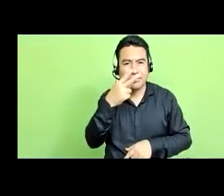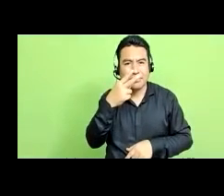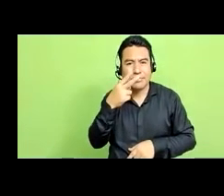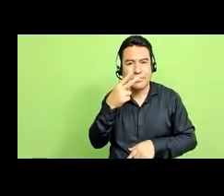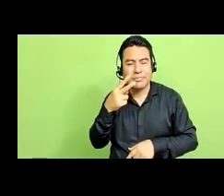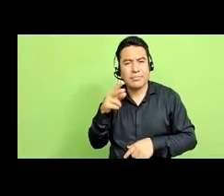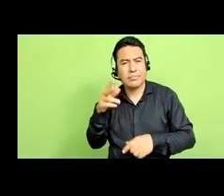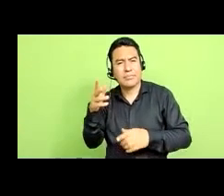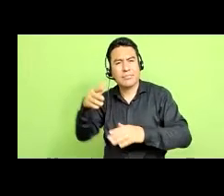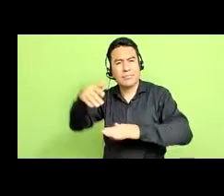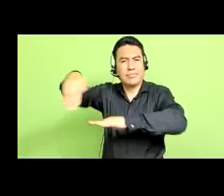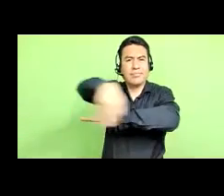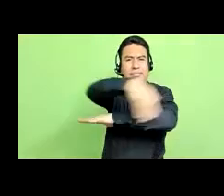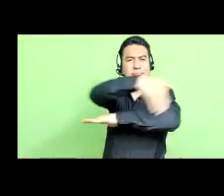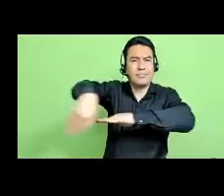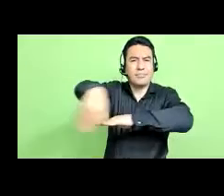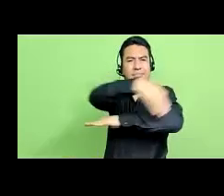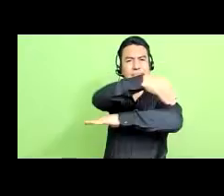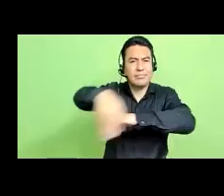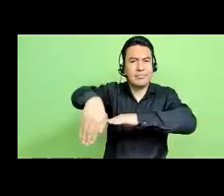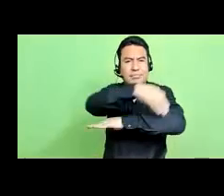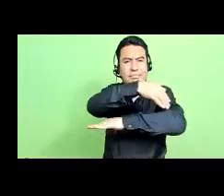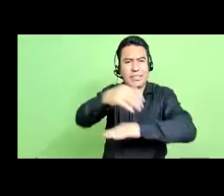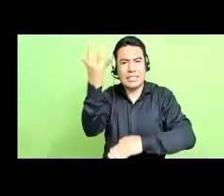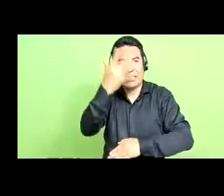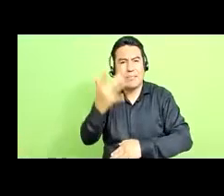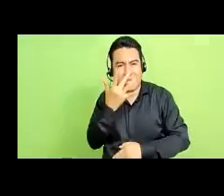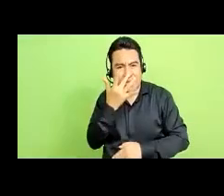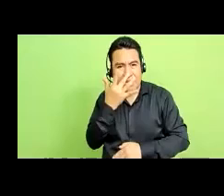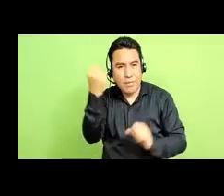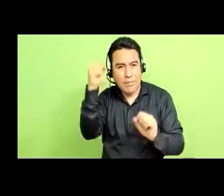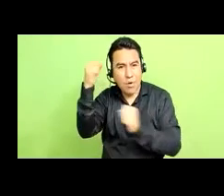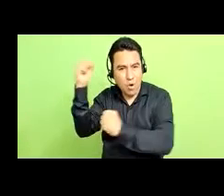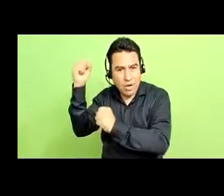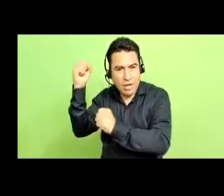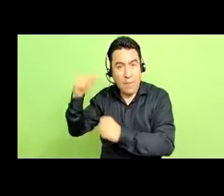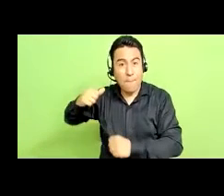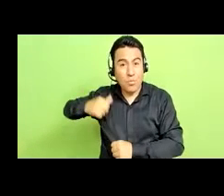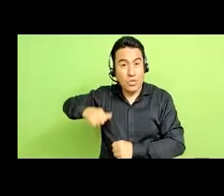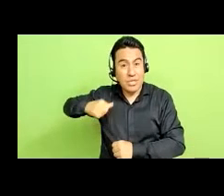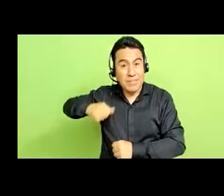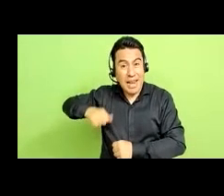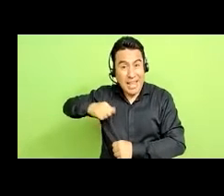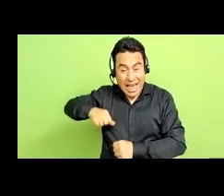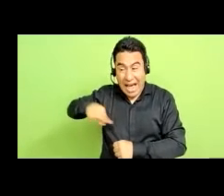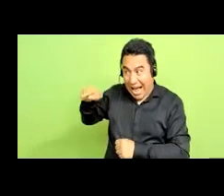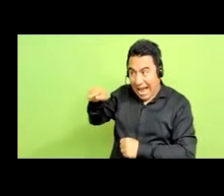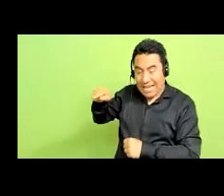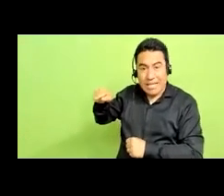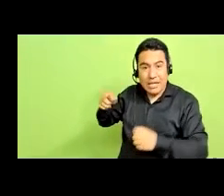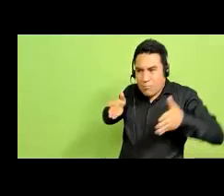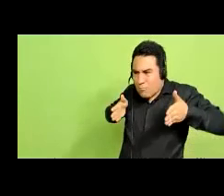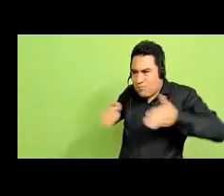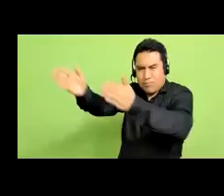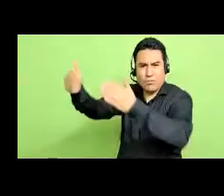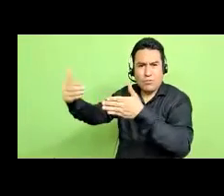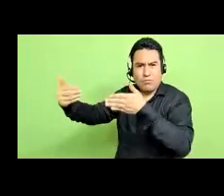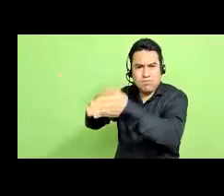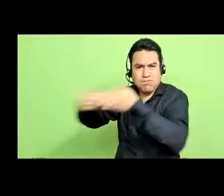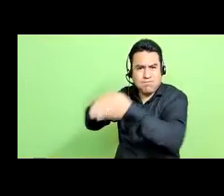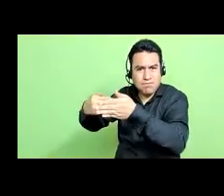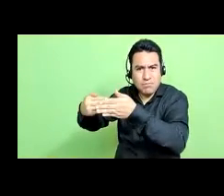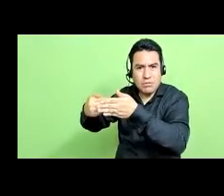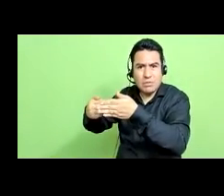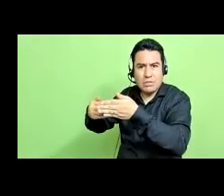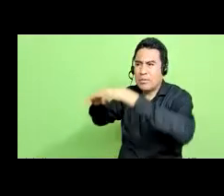de las municipalidades a martínez porras donde la han hecho en tres tramos en forma de en forma de uve y no se han ido muy